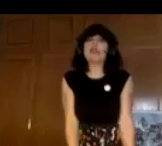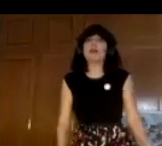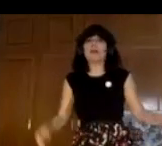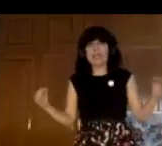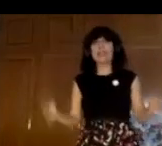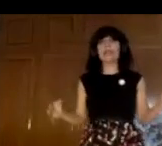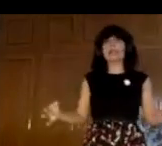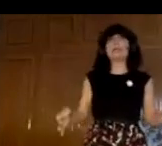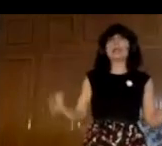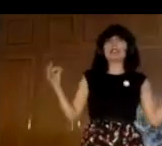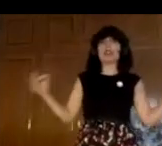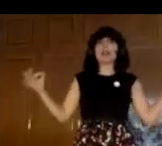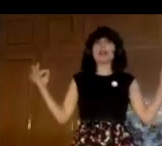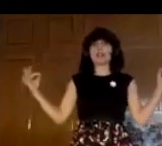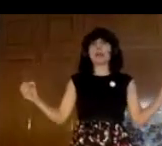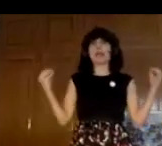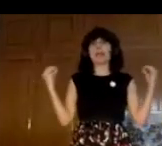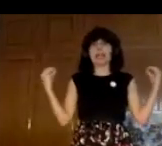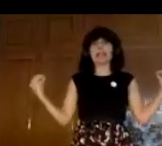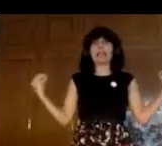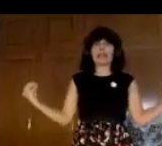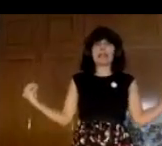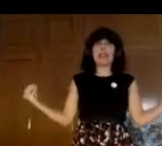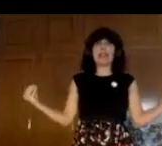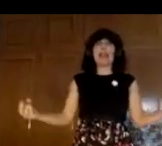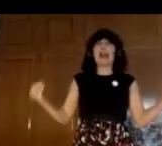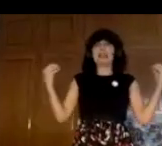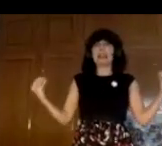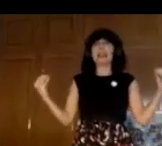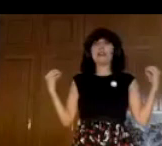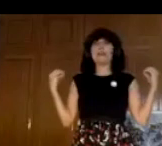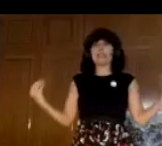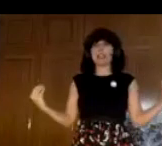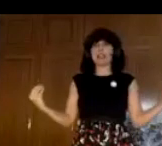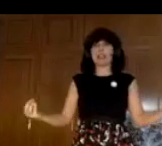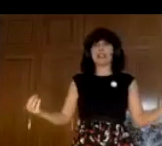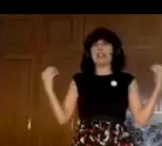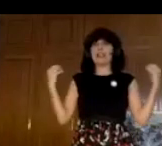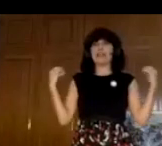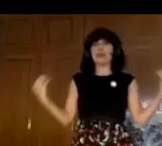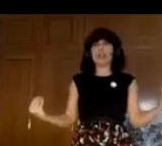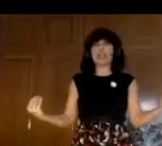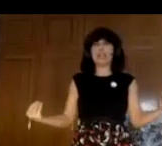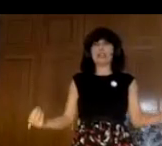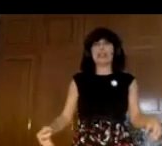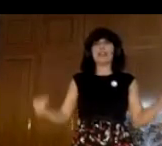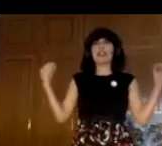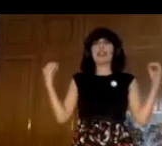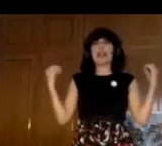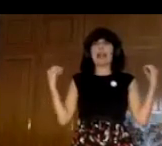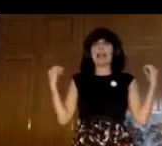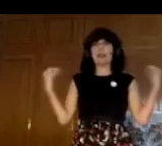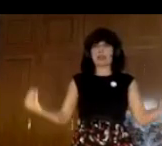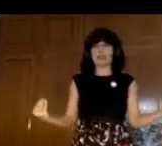estamos permanentemente, nuestro ego nos lleva permanentemente a entrar en conversaciones infructuosas que no